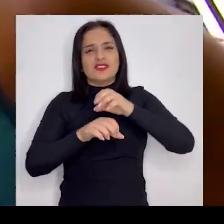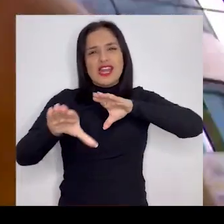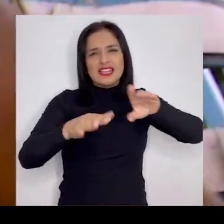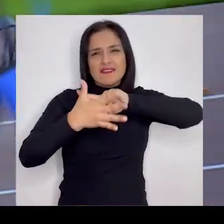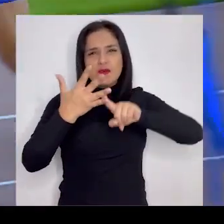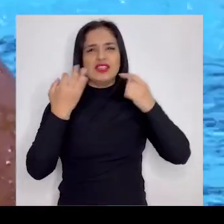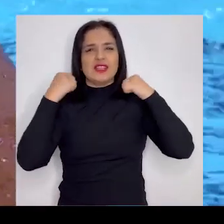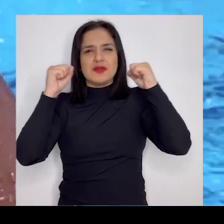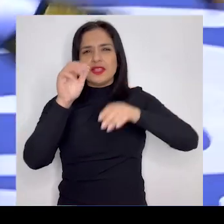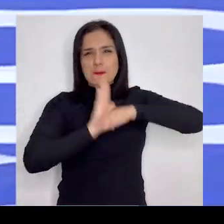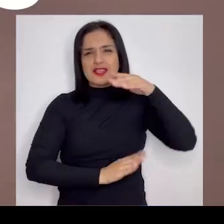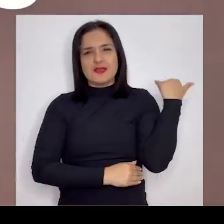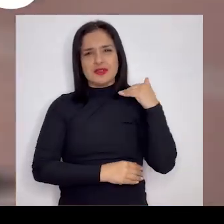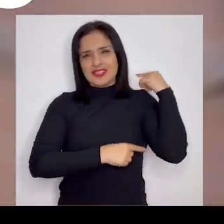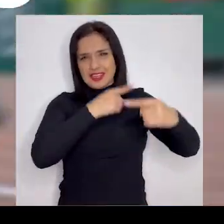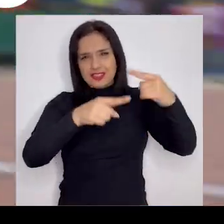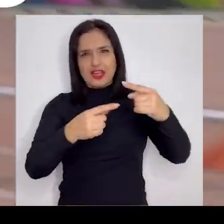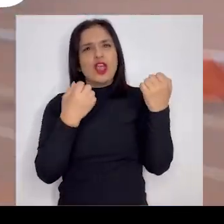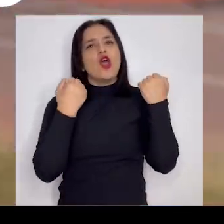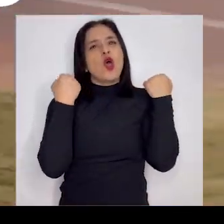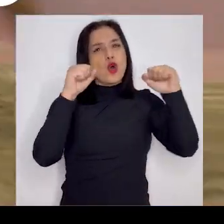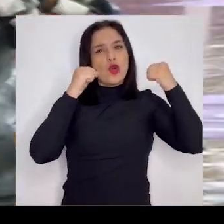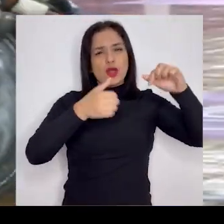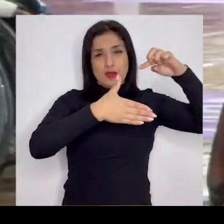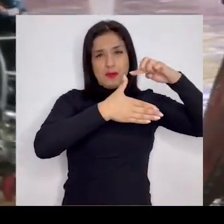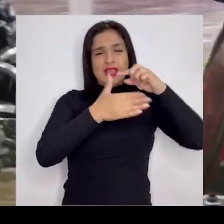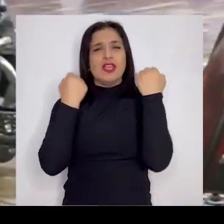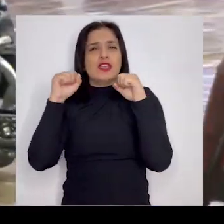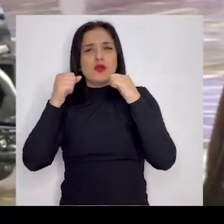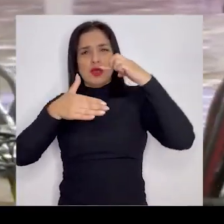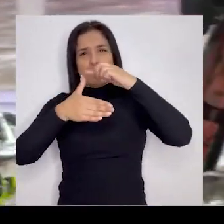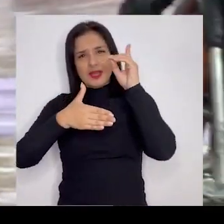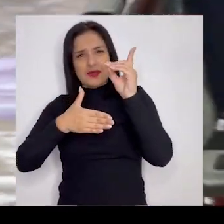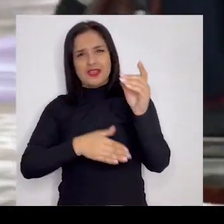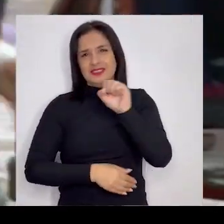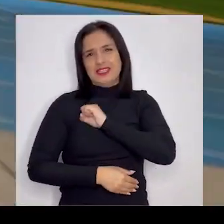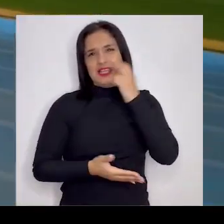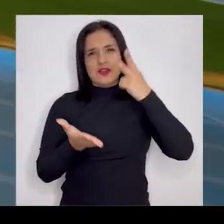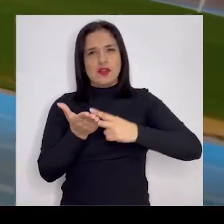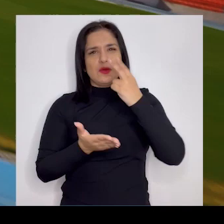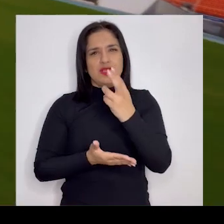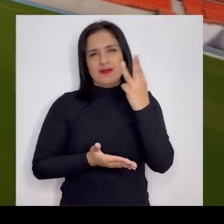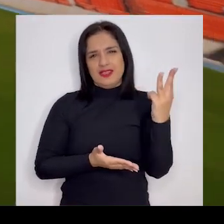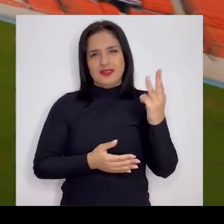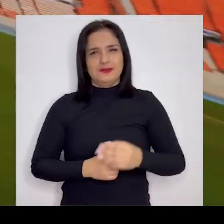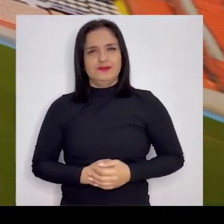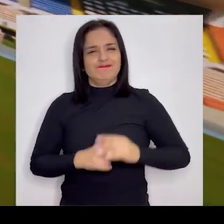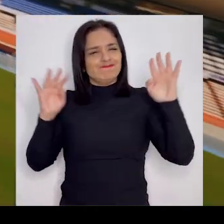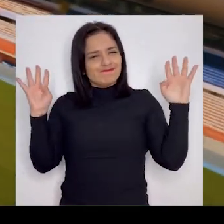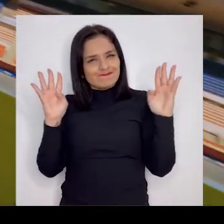más importante de nuestra historia los Juegos Panamericanos y para Panamericanos Santiago 2023